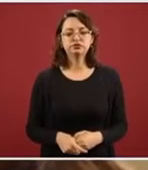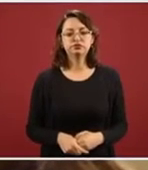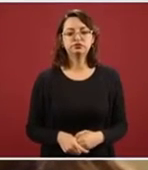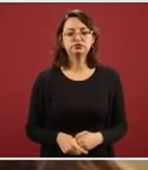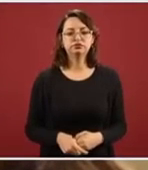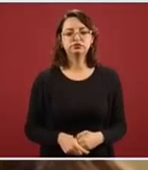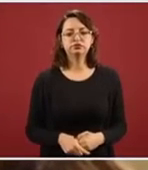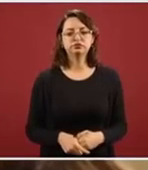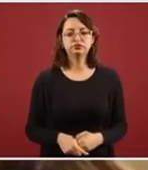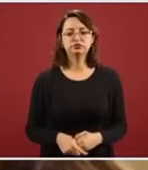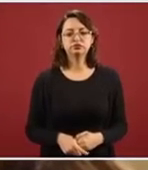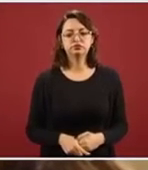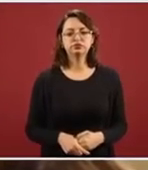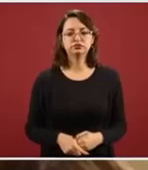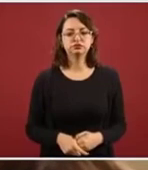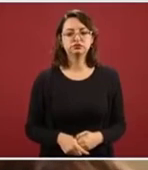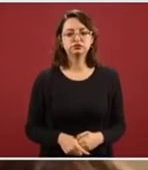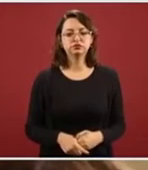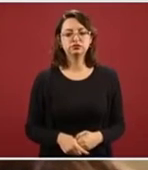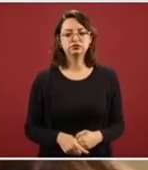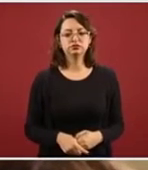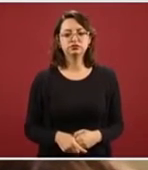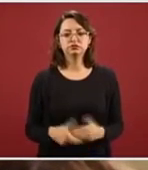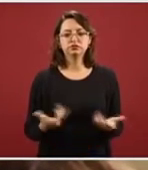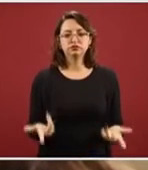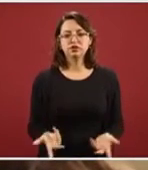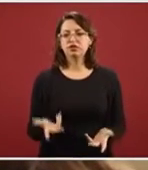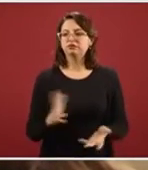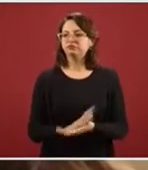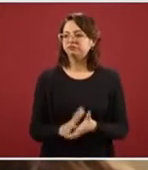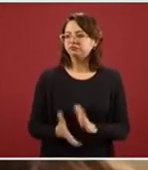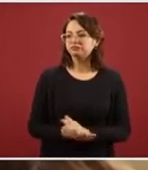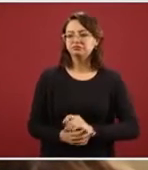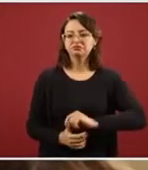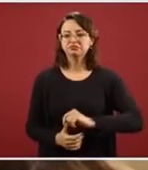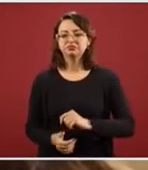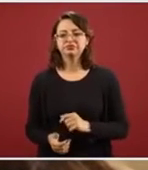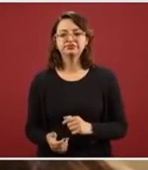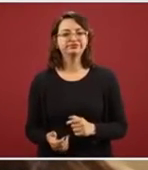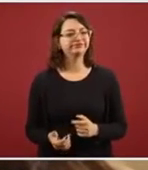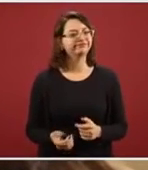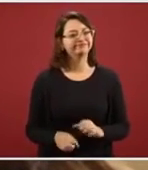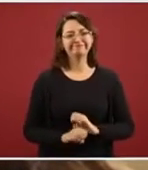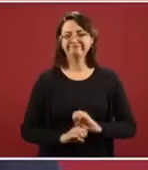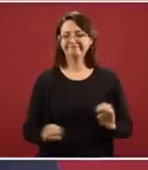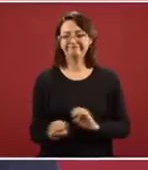no se permite el influyentismo de nadie,